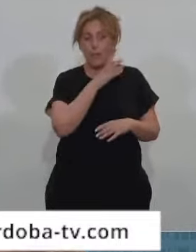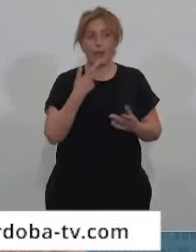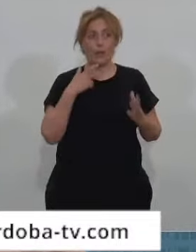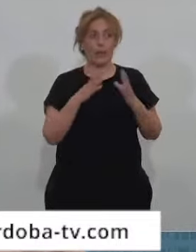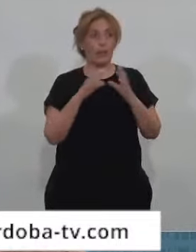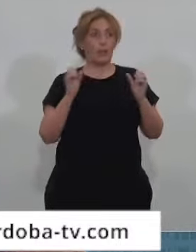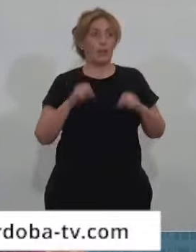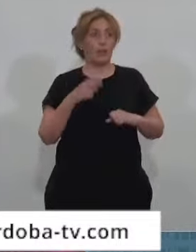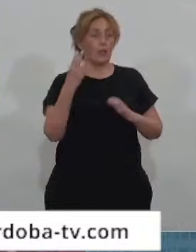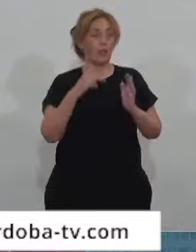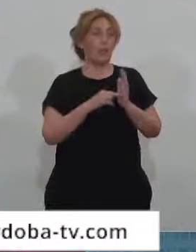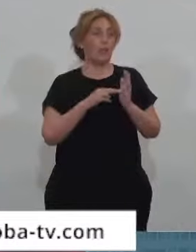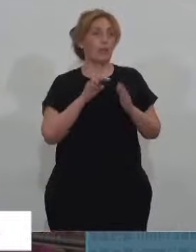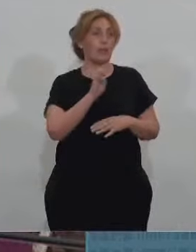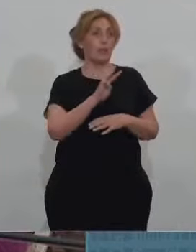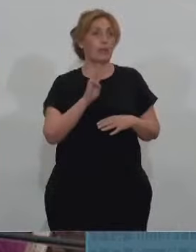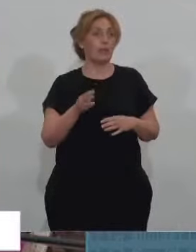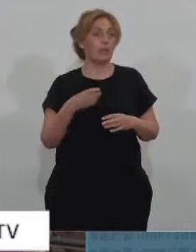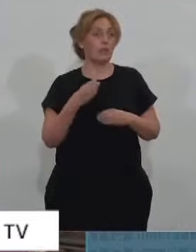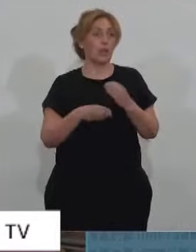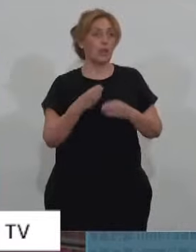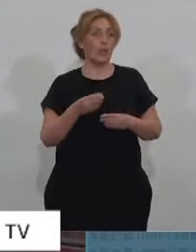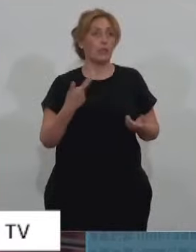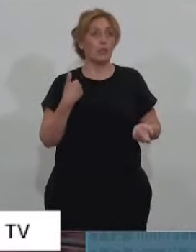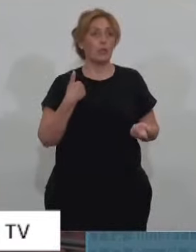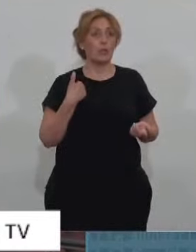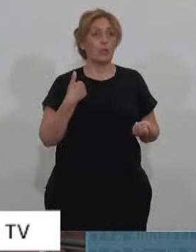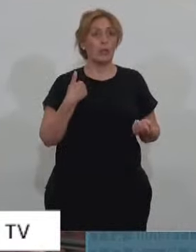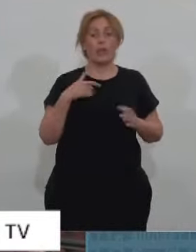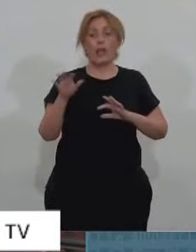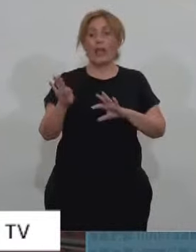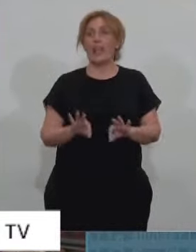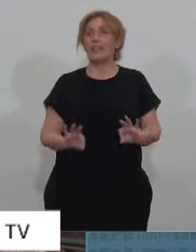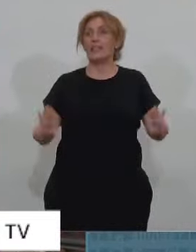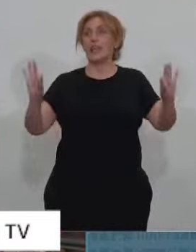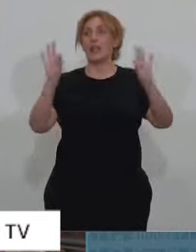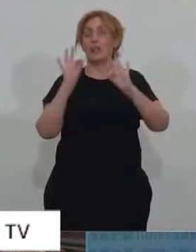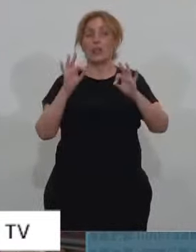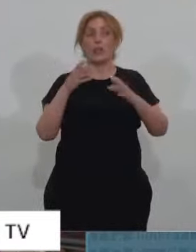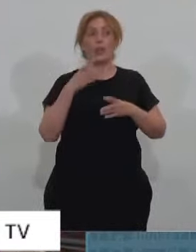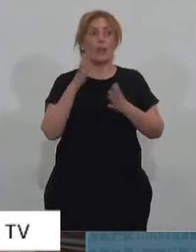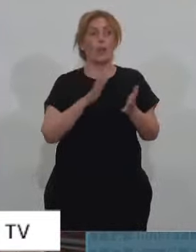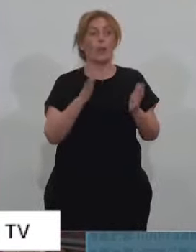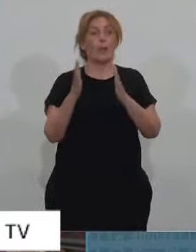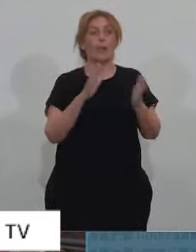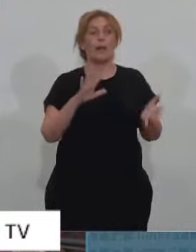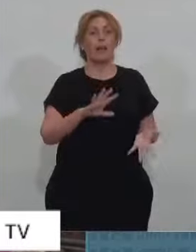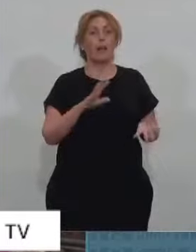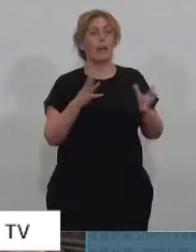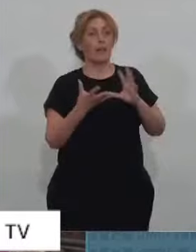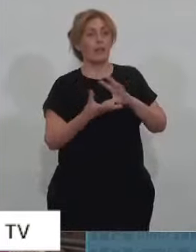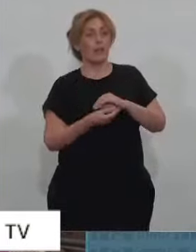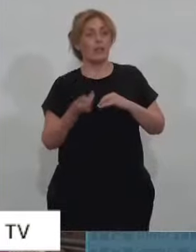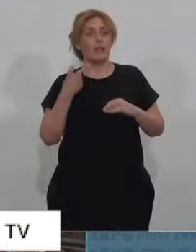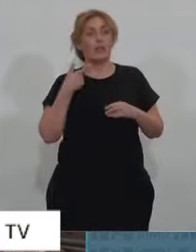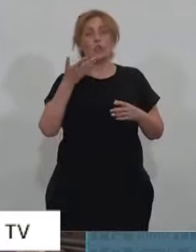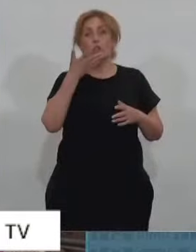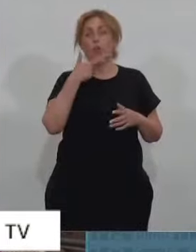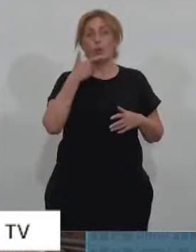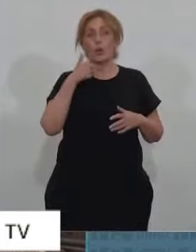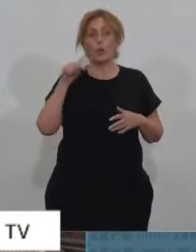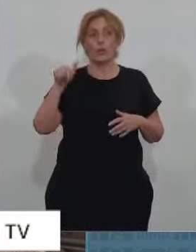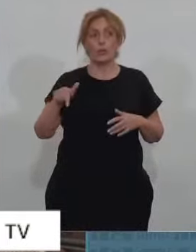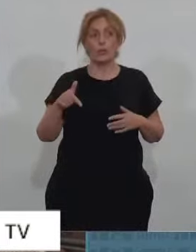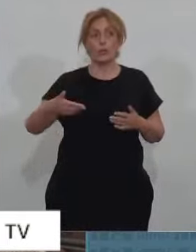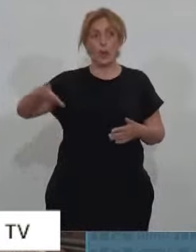día, la excepcionalidad de 2, y lo que se ha dado es un periodo de adaptación para nosotros conocer los de entonces que siguen teniendo derecho a